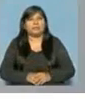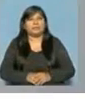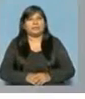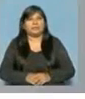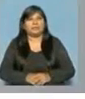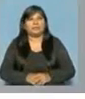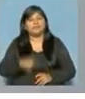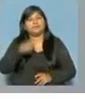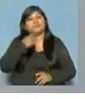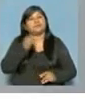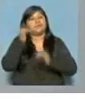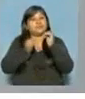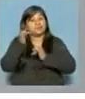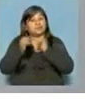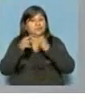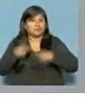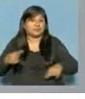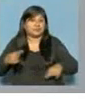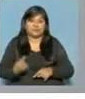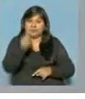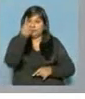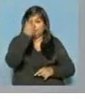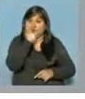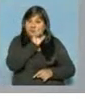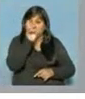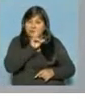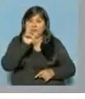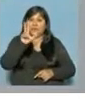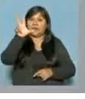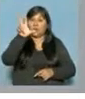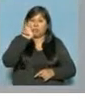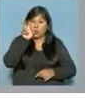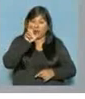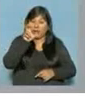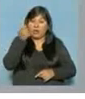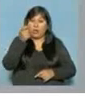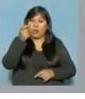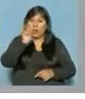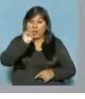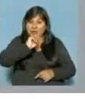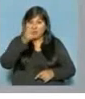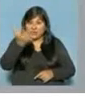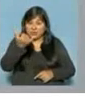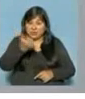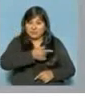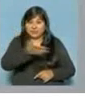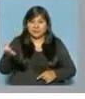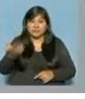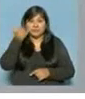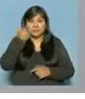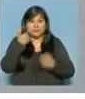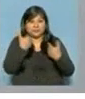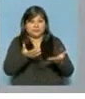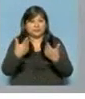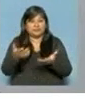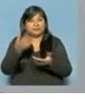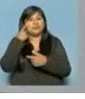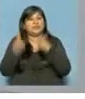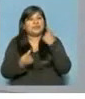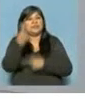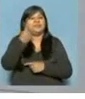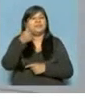tuvimos una charla informativa a las primeras mujeres jubiladas a través de esta jubilación que se dio por los cuidados